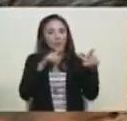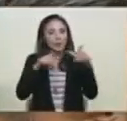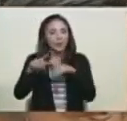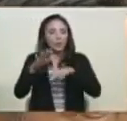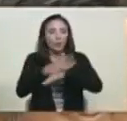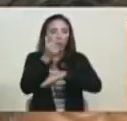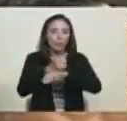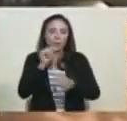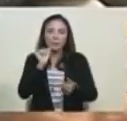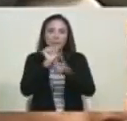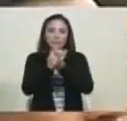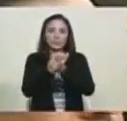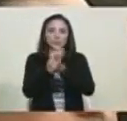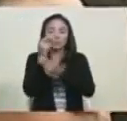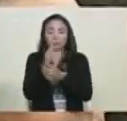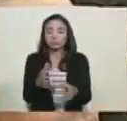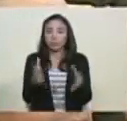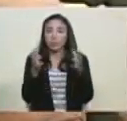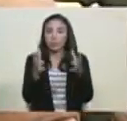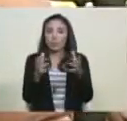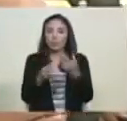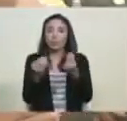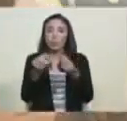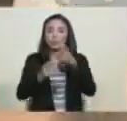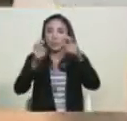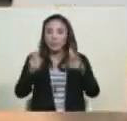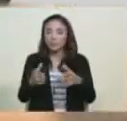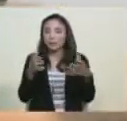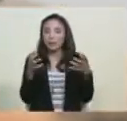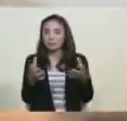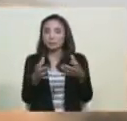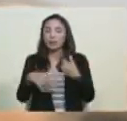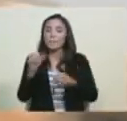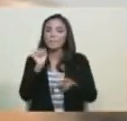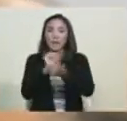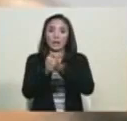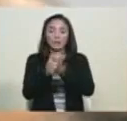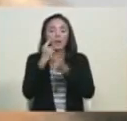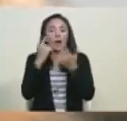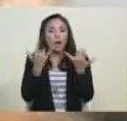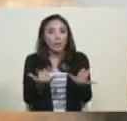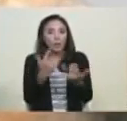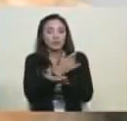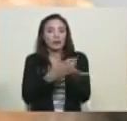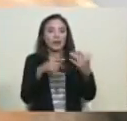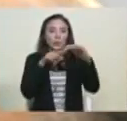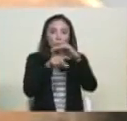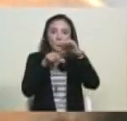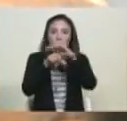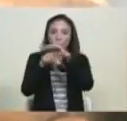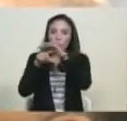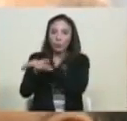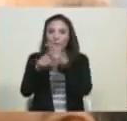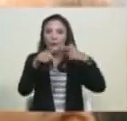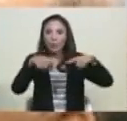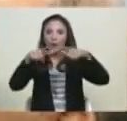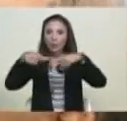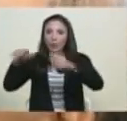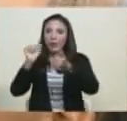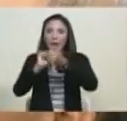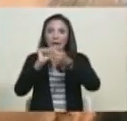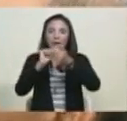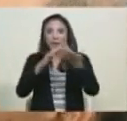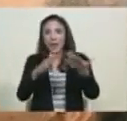capturados. Ya hay un grupo grande capturado. Se están produciendo allanamientos en este